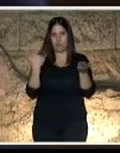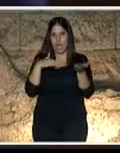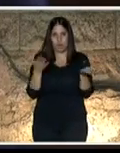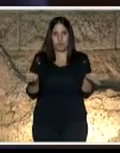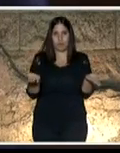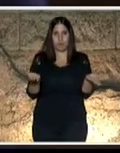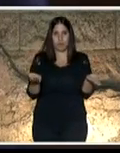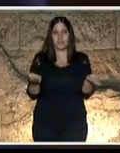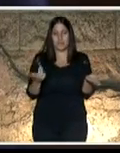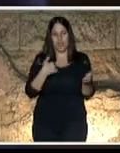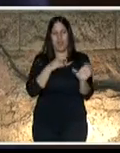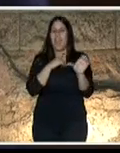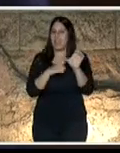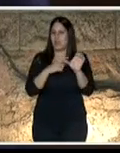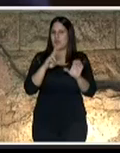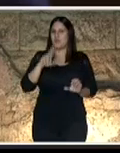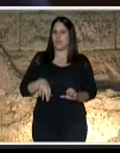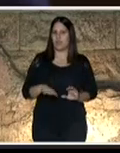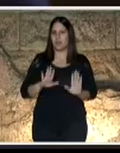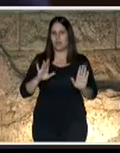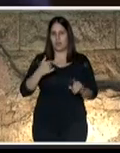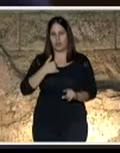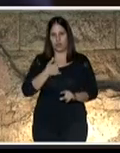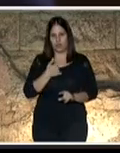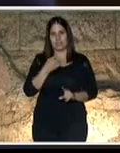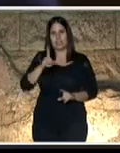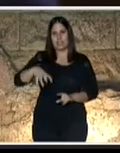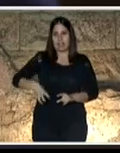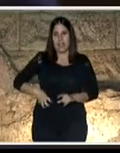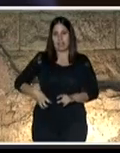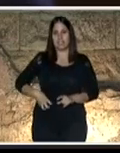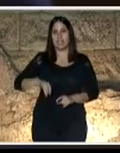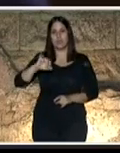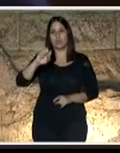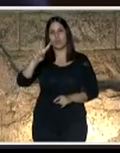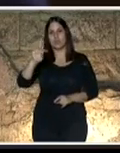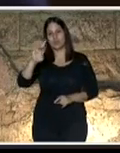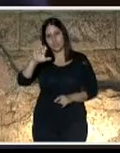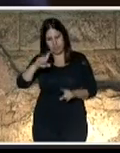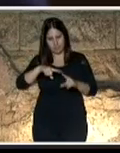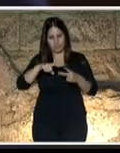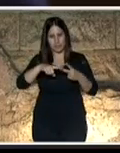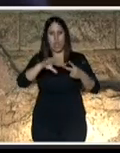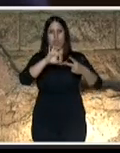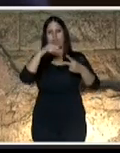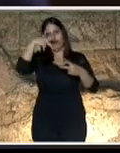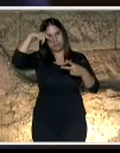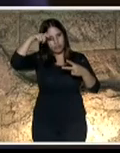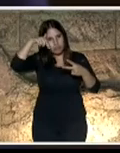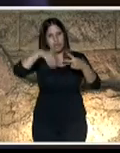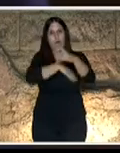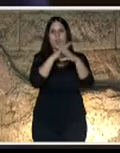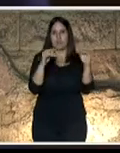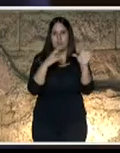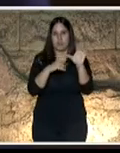Extremeño, pero si soy caballero de Yuste, doctor honoris causa de la Universidad de Extremadura,